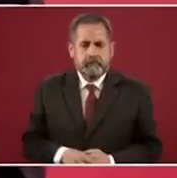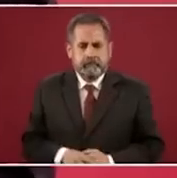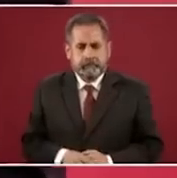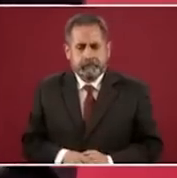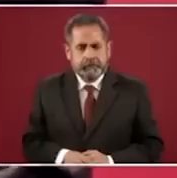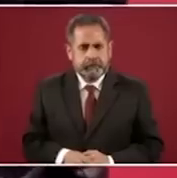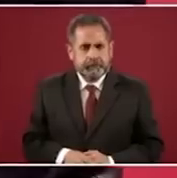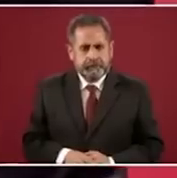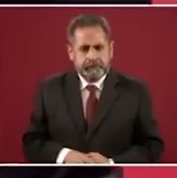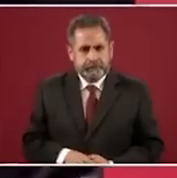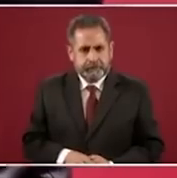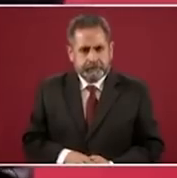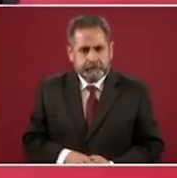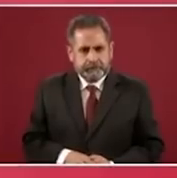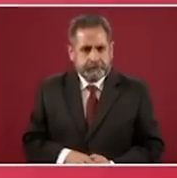Nos